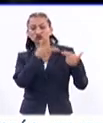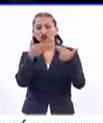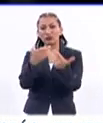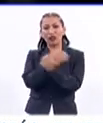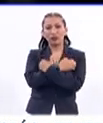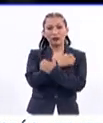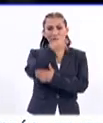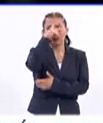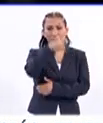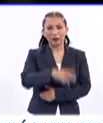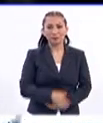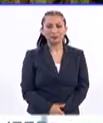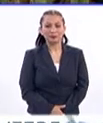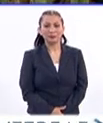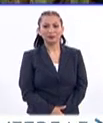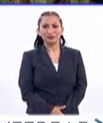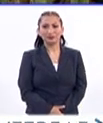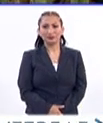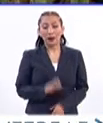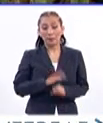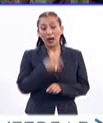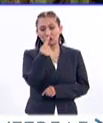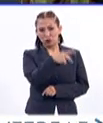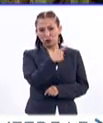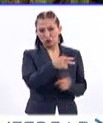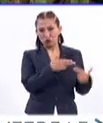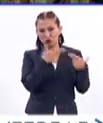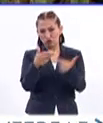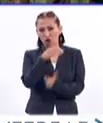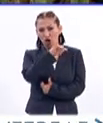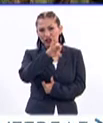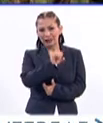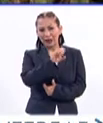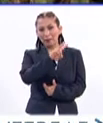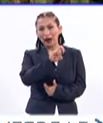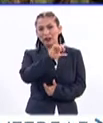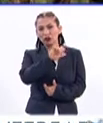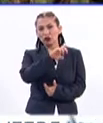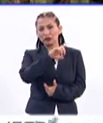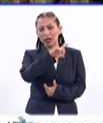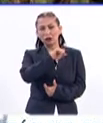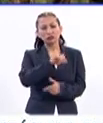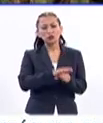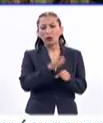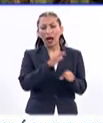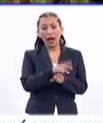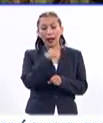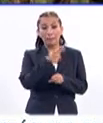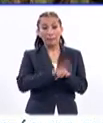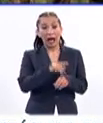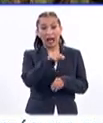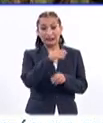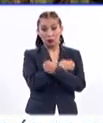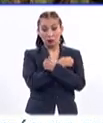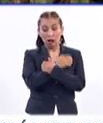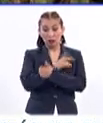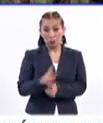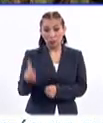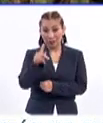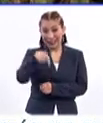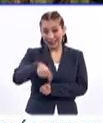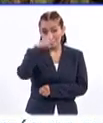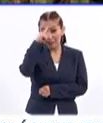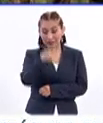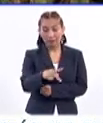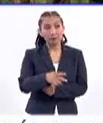a la educación en México. El principal legado de José Vasconcelos, sobre todo a la educación pública en